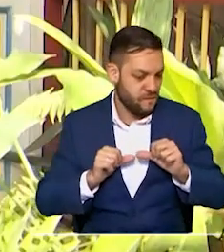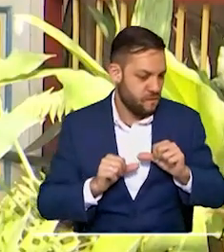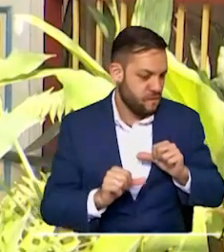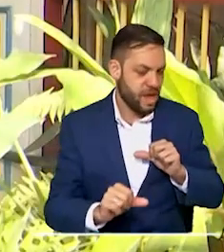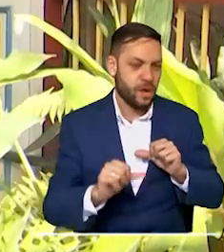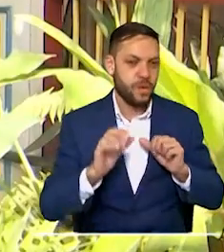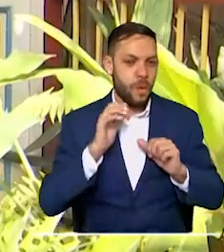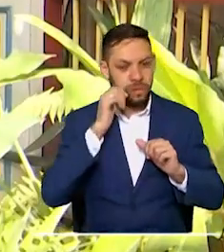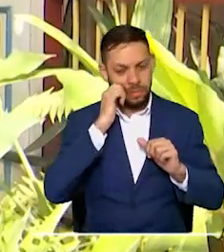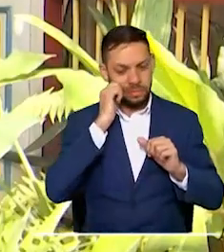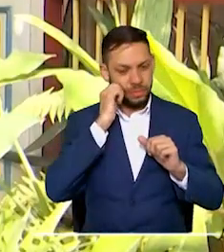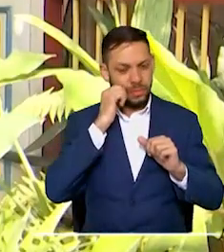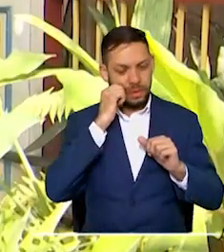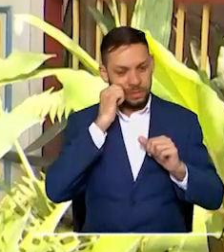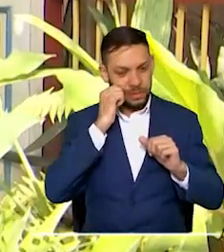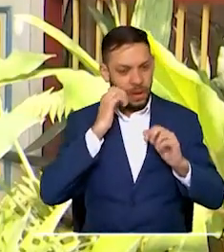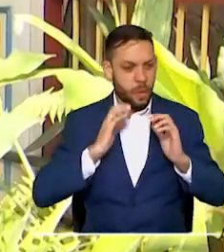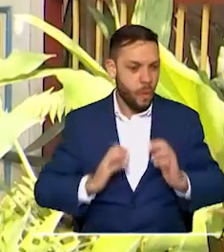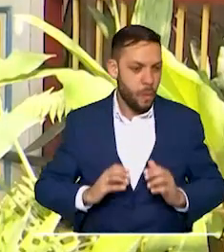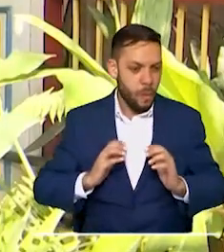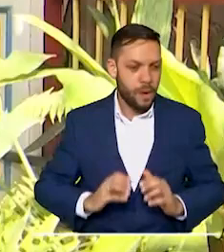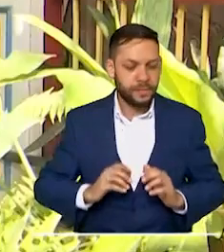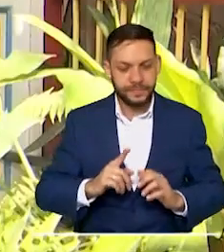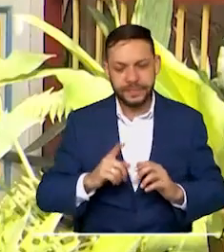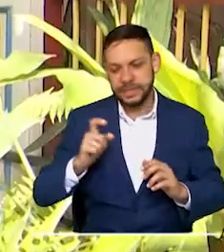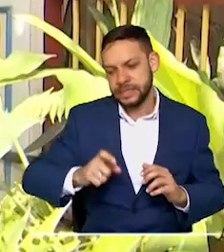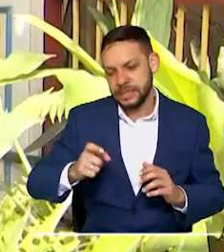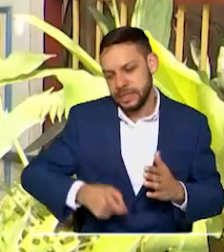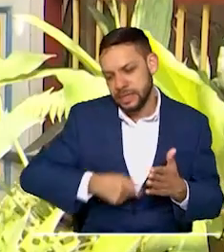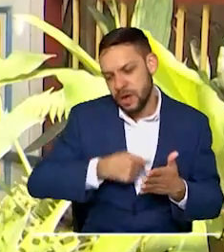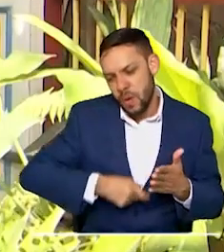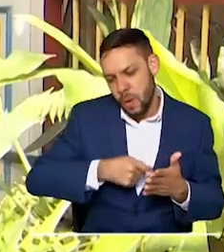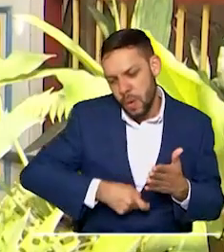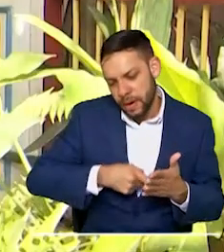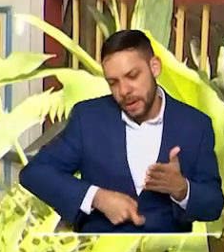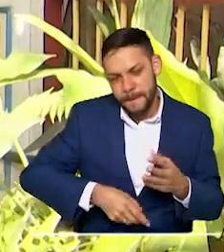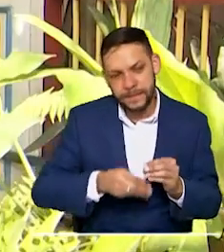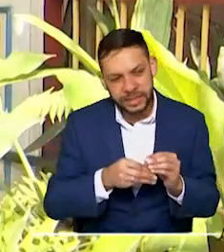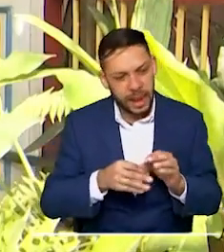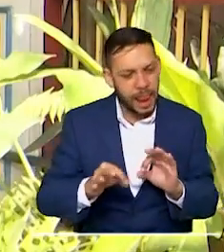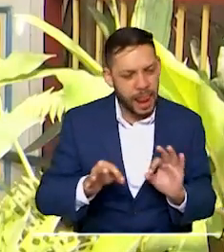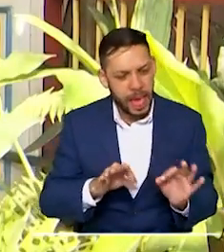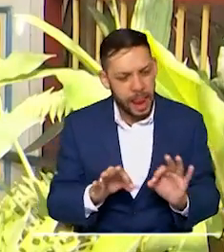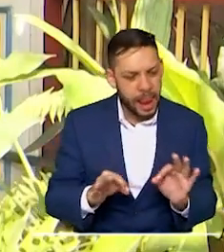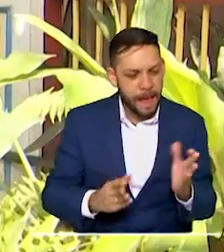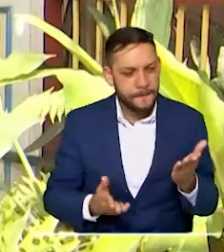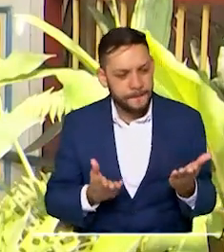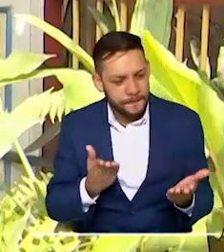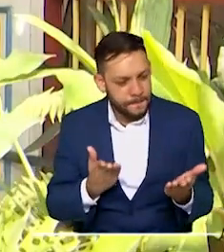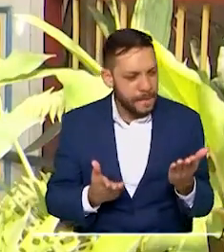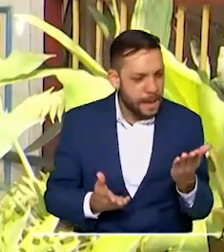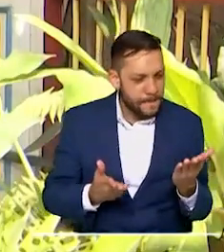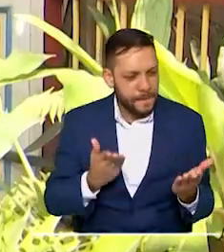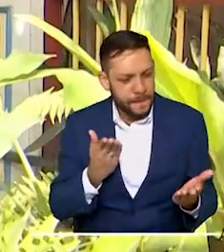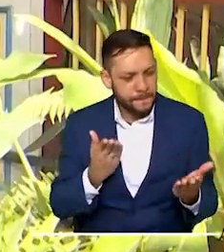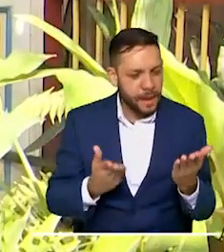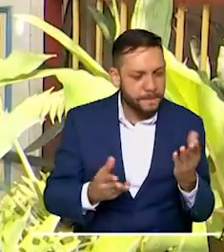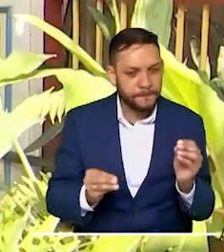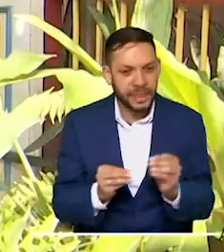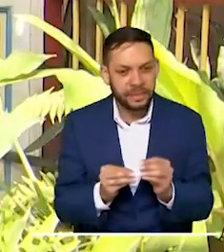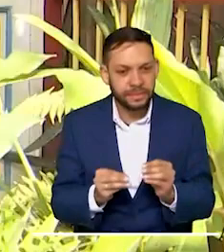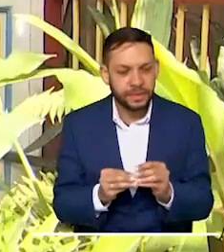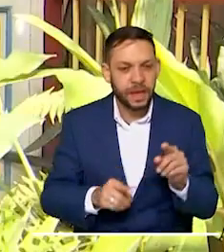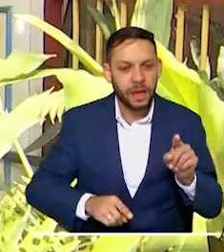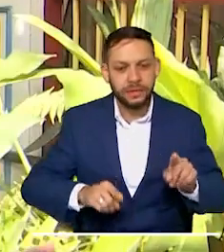nuestro cuerpo, y por ende es más difícil y requiere más tiempo romperlo y poderlo balancear. Por eso hay exámenes que